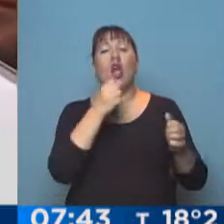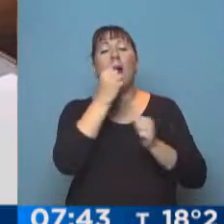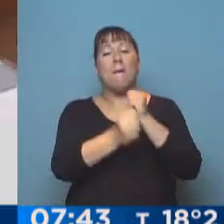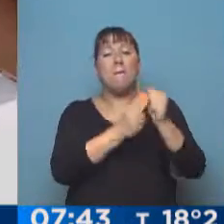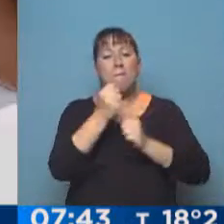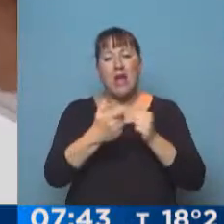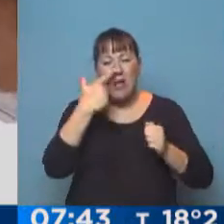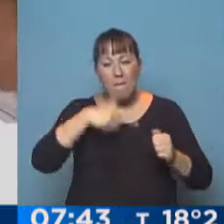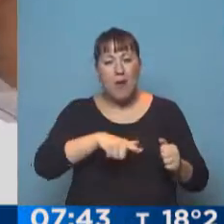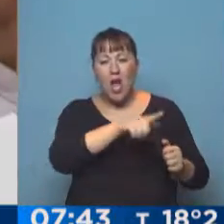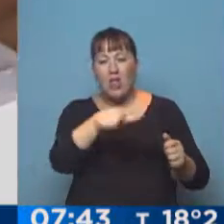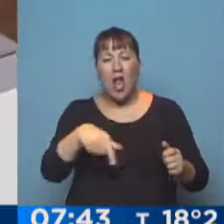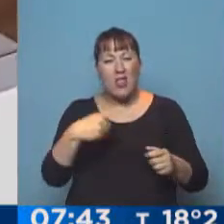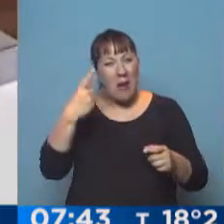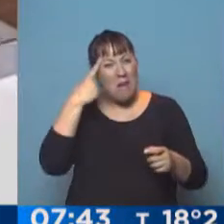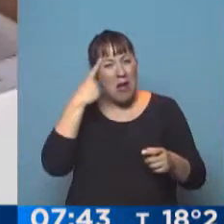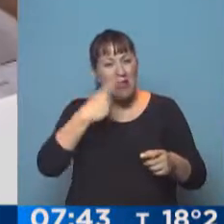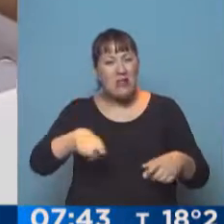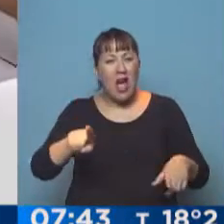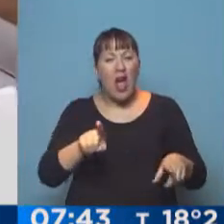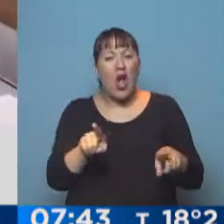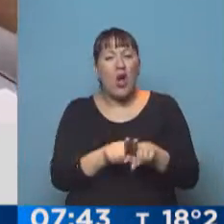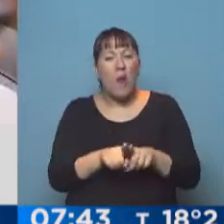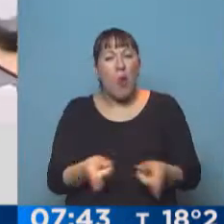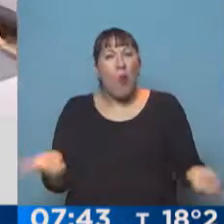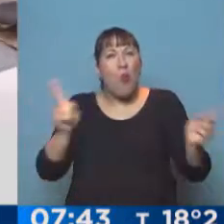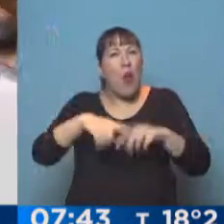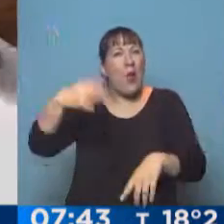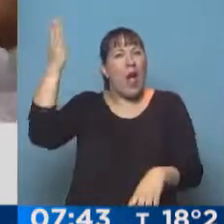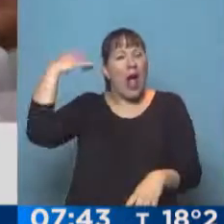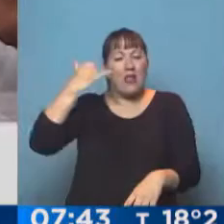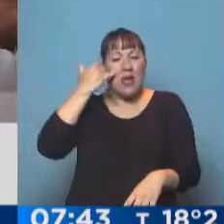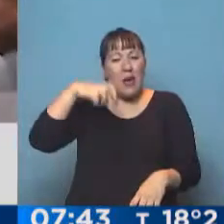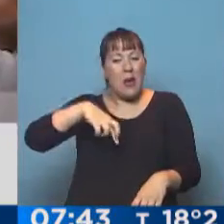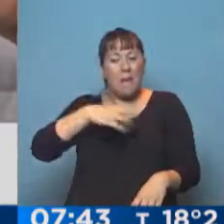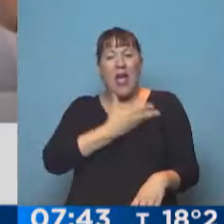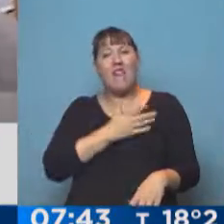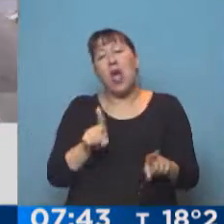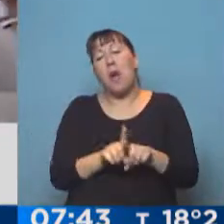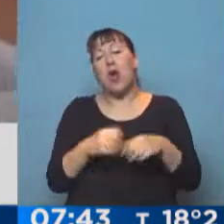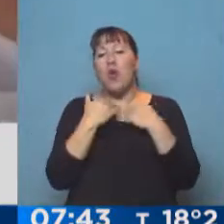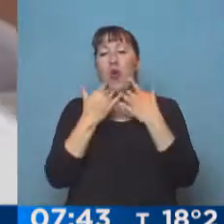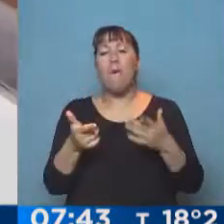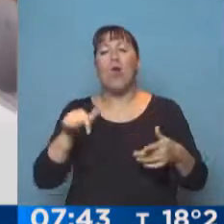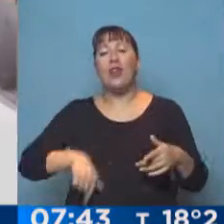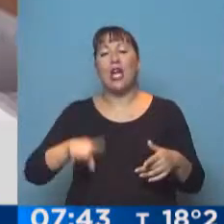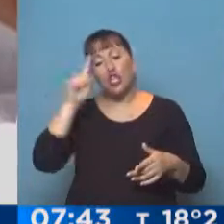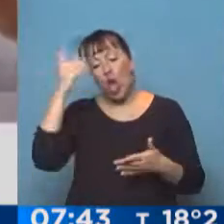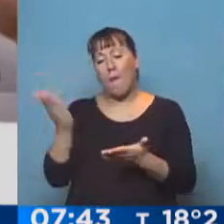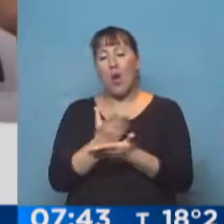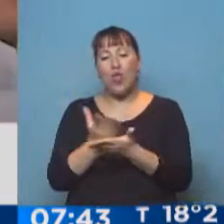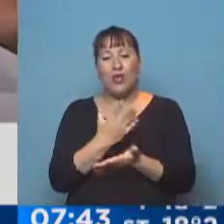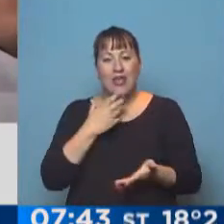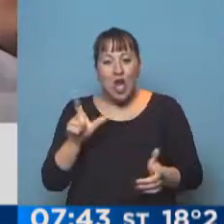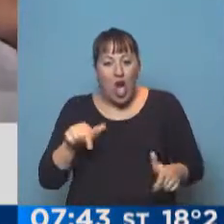petroleras. ¿Quién puede pensar en volver atrás con YPF? Empezar que no importa el autoabastecimiento energético. Eso es soberanía, es sostener más